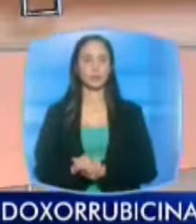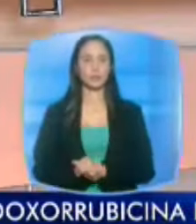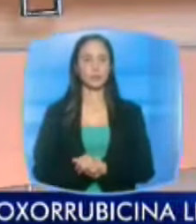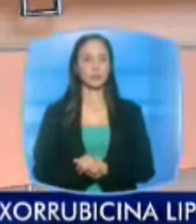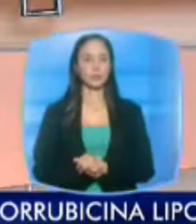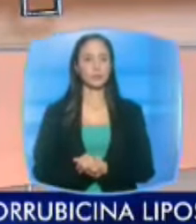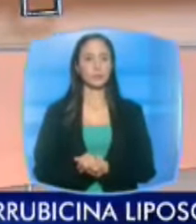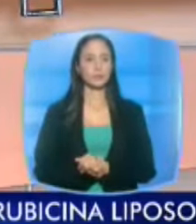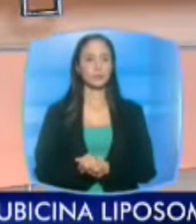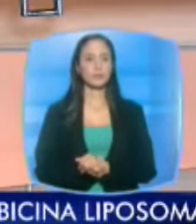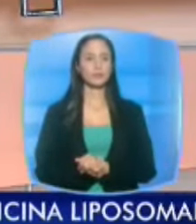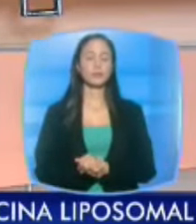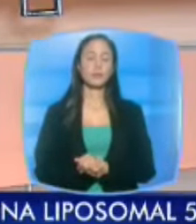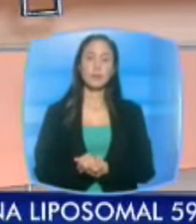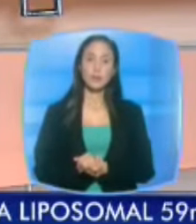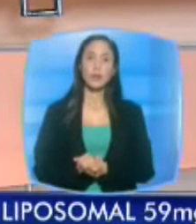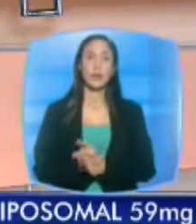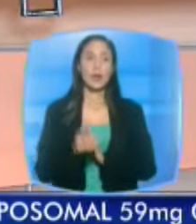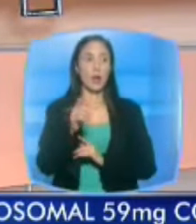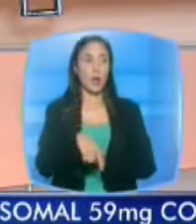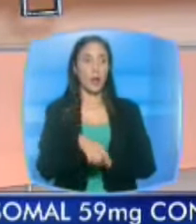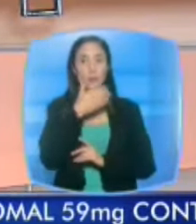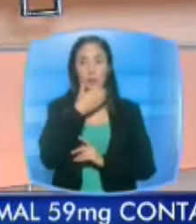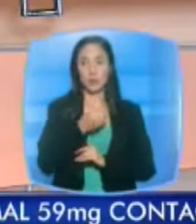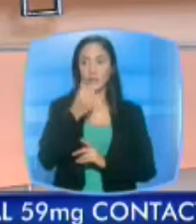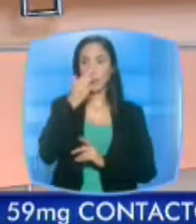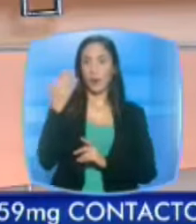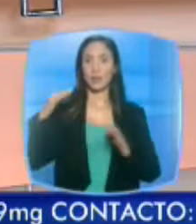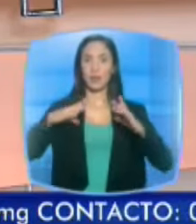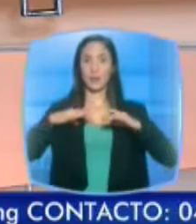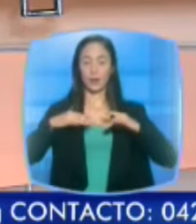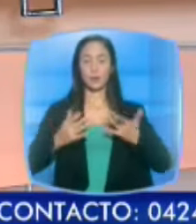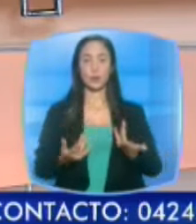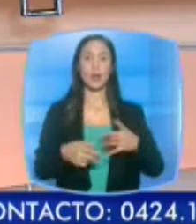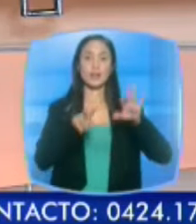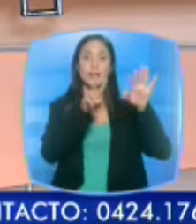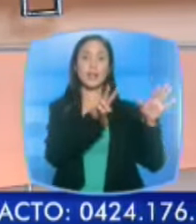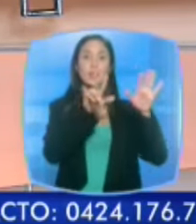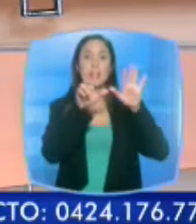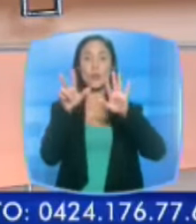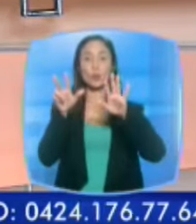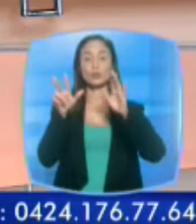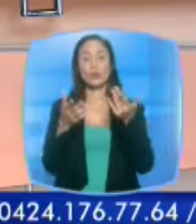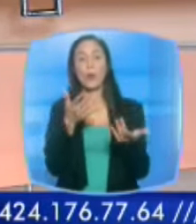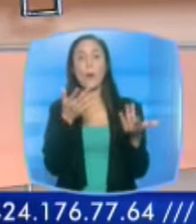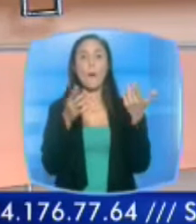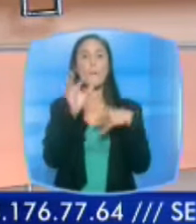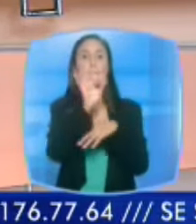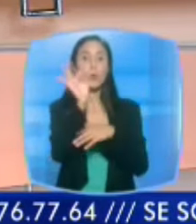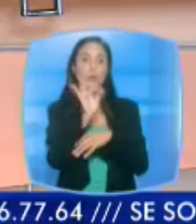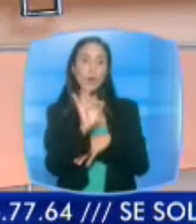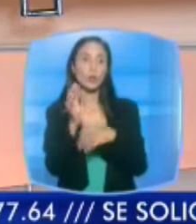Televen. Tras el asueto navideño, el 78% de los estudiantes en el estado Monagas retornaron a sus